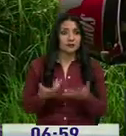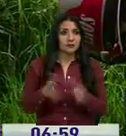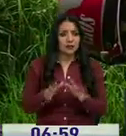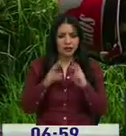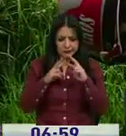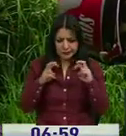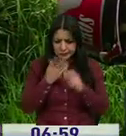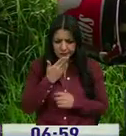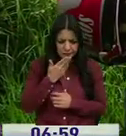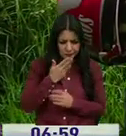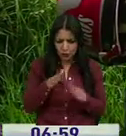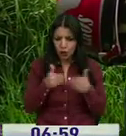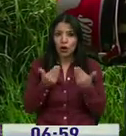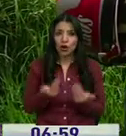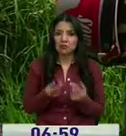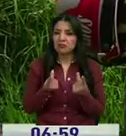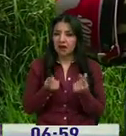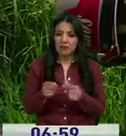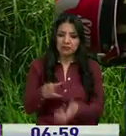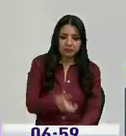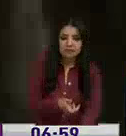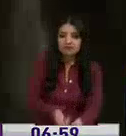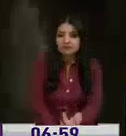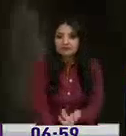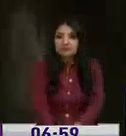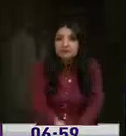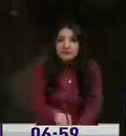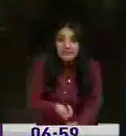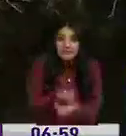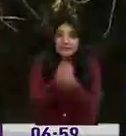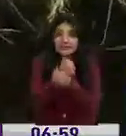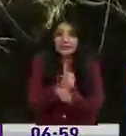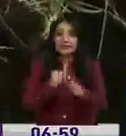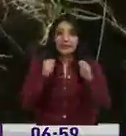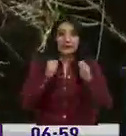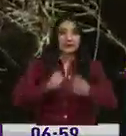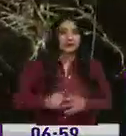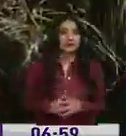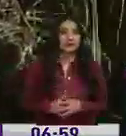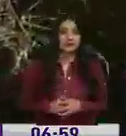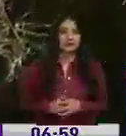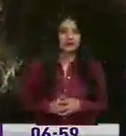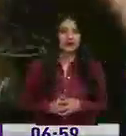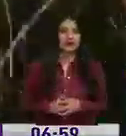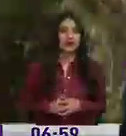la situación, procedieron al rescate. Dele, dele.